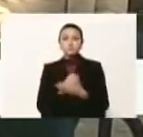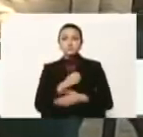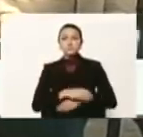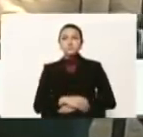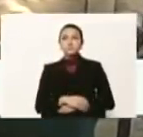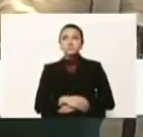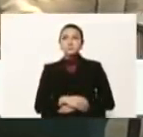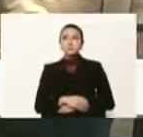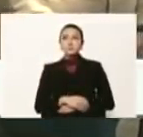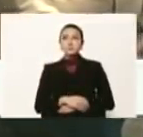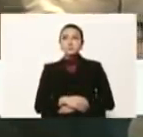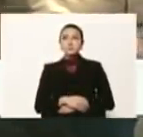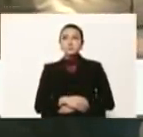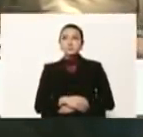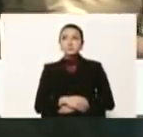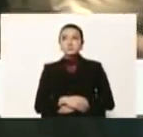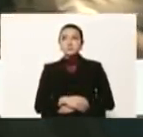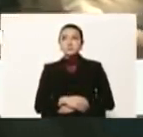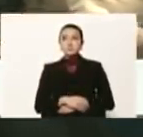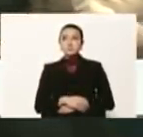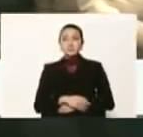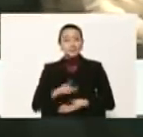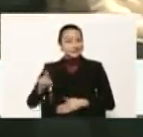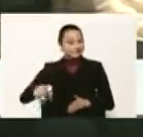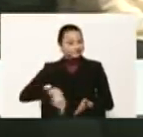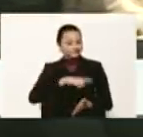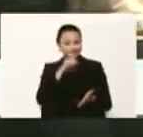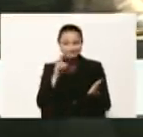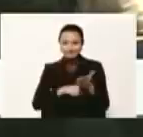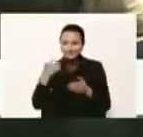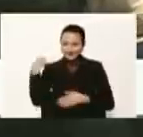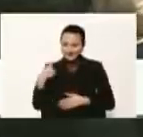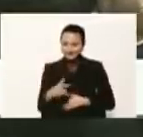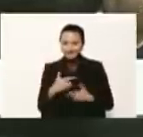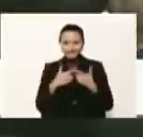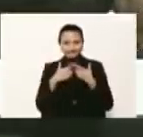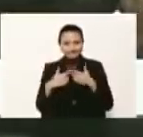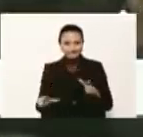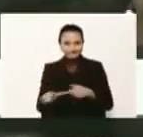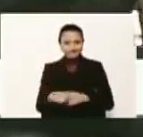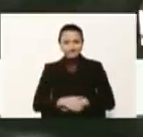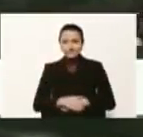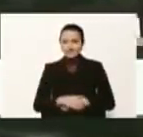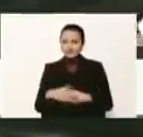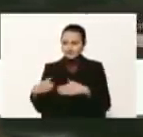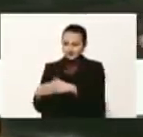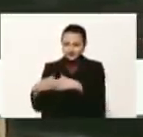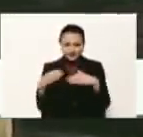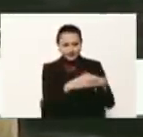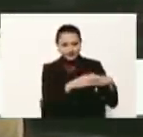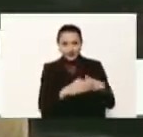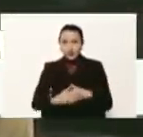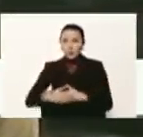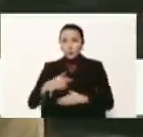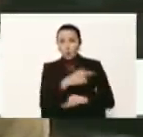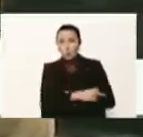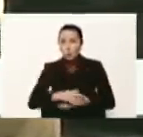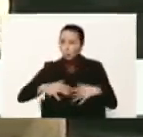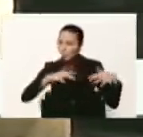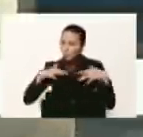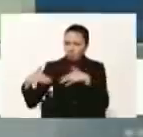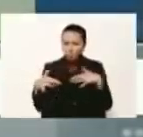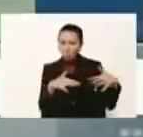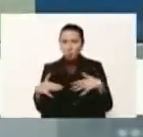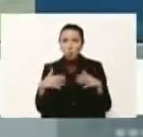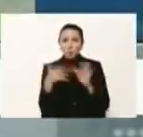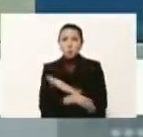hasta tener el 100% la liberación de estos grupos y bandas delincuenciales a lo largo y